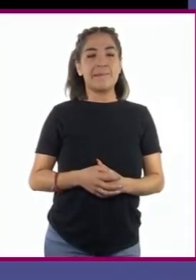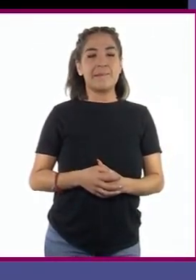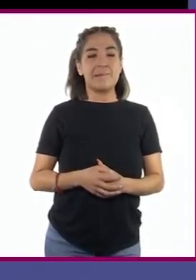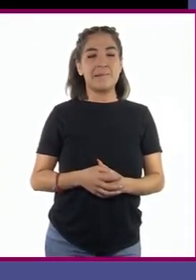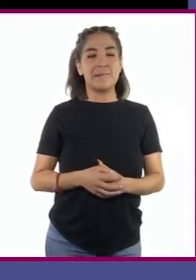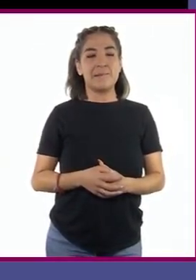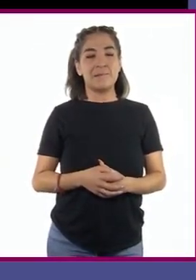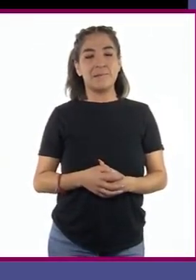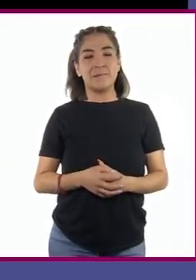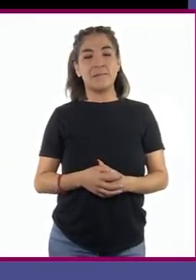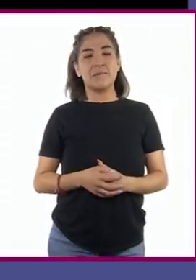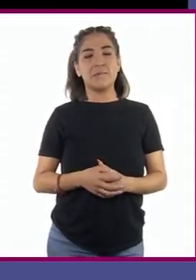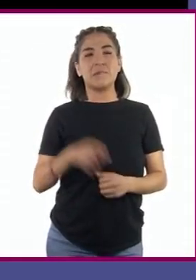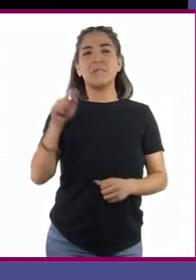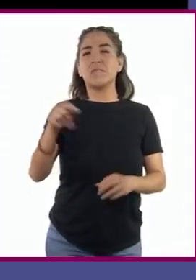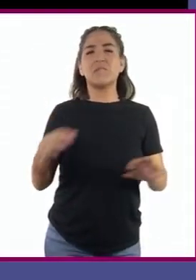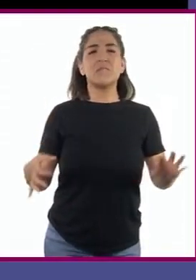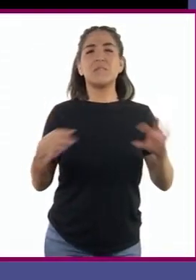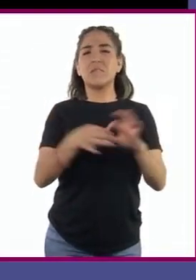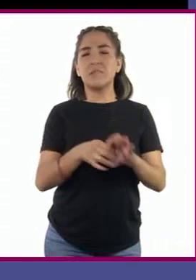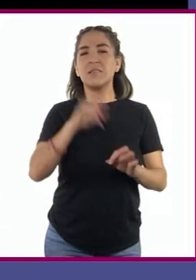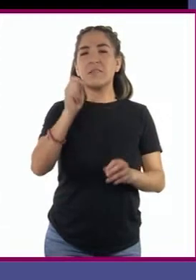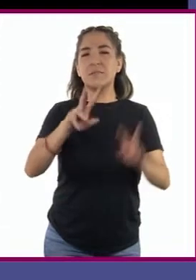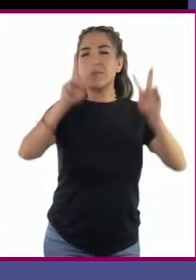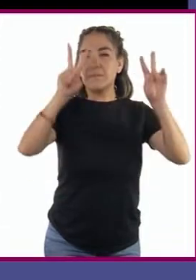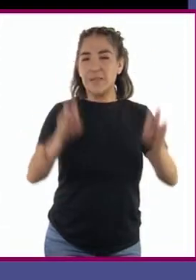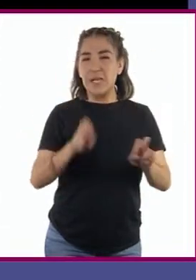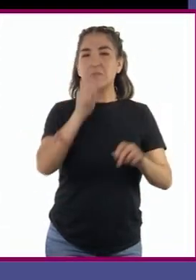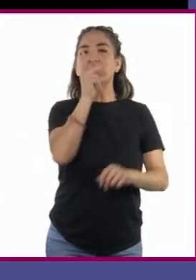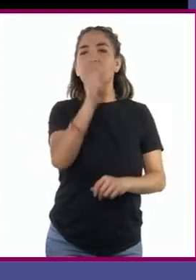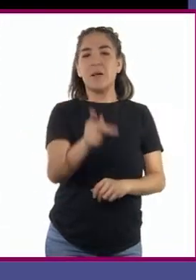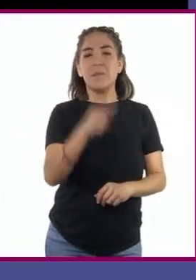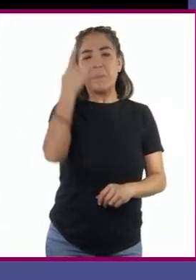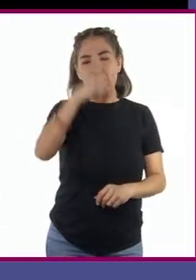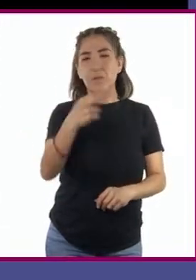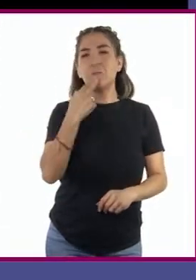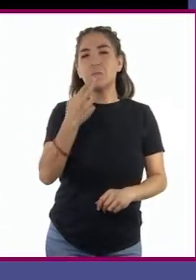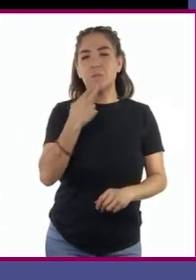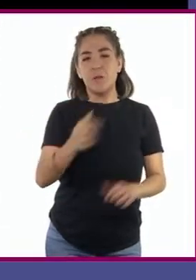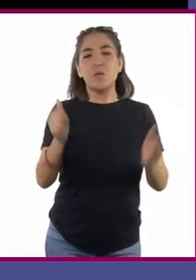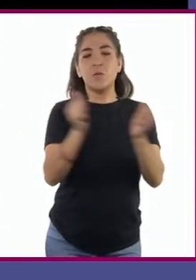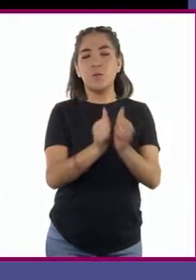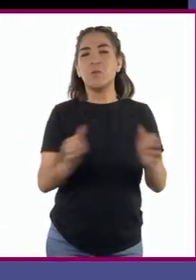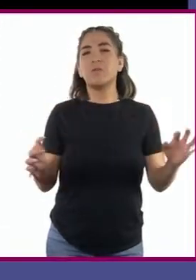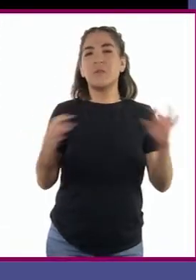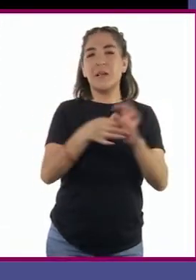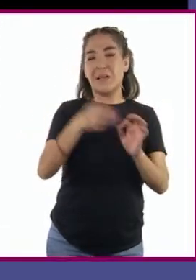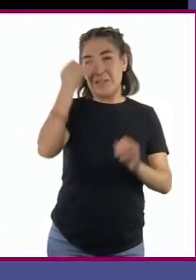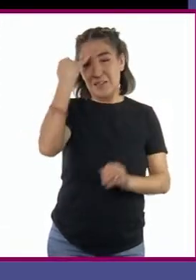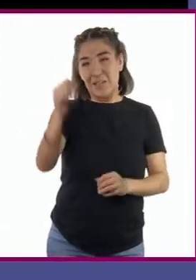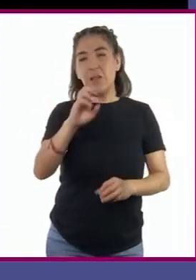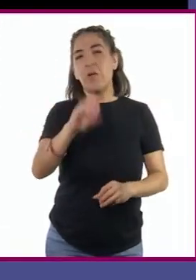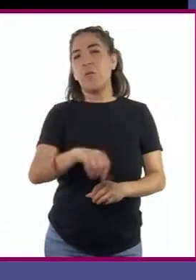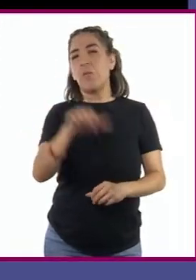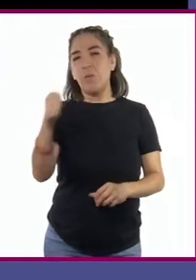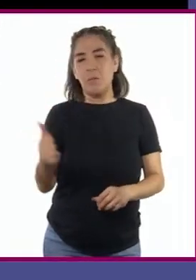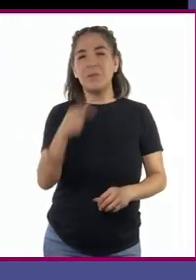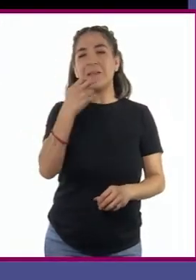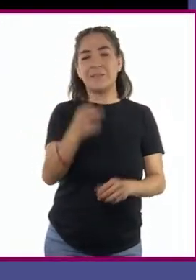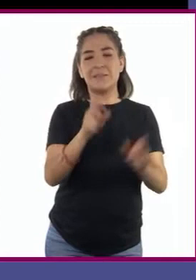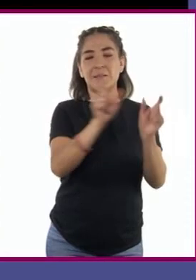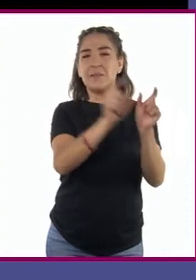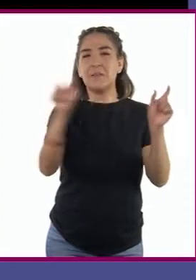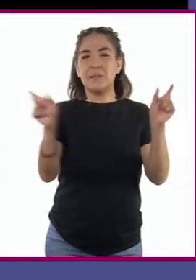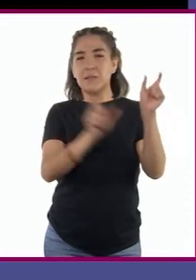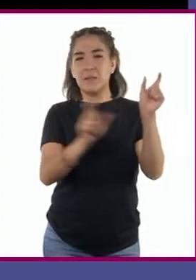Los conectores son expresiones, frases o palabras que se utilizan para vincular una idea con otra en un texto.